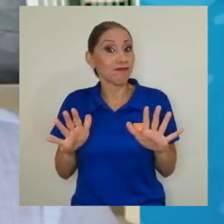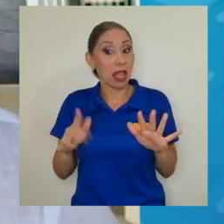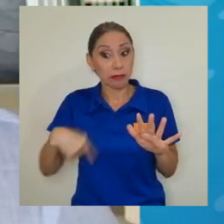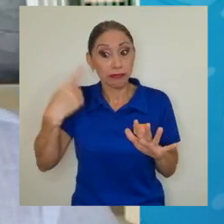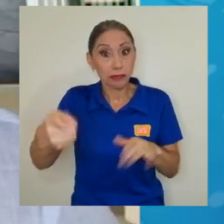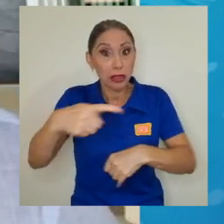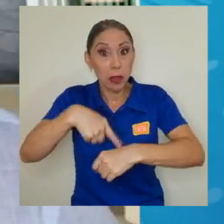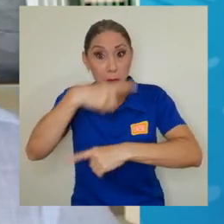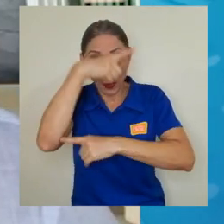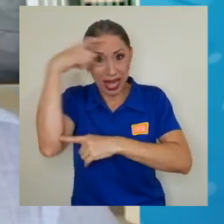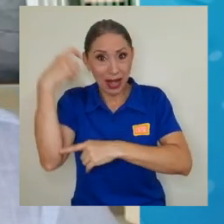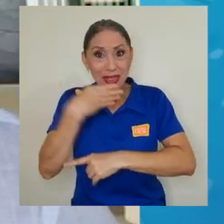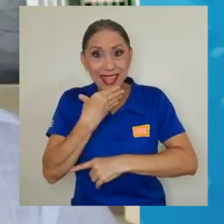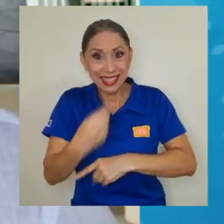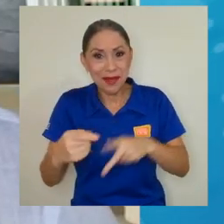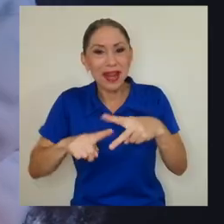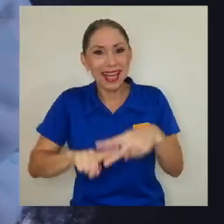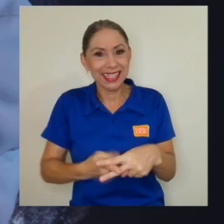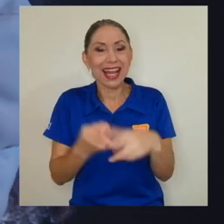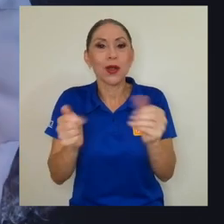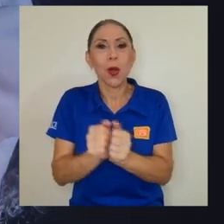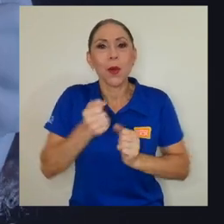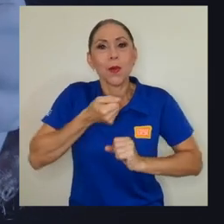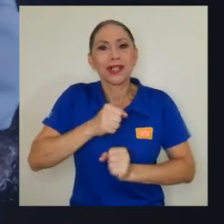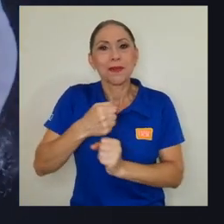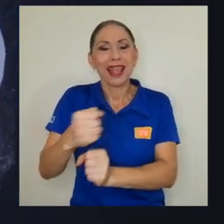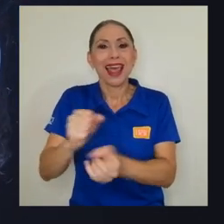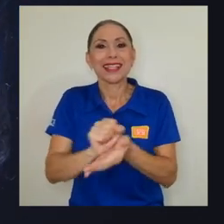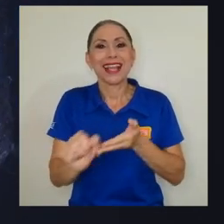venga el verano, en diciembre, con la